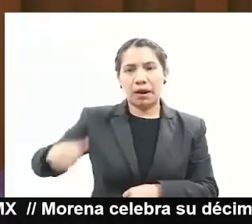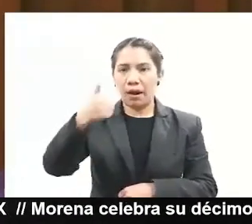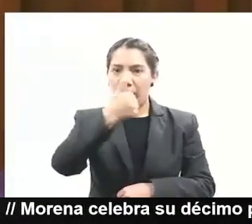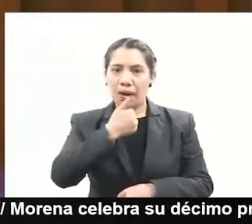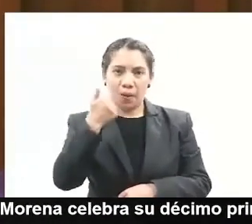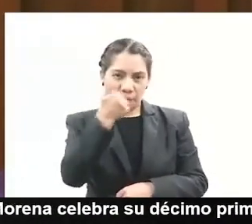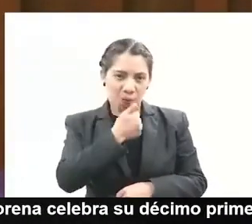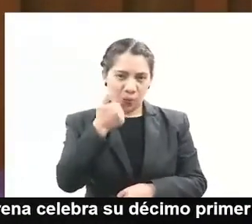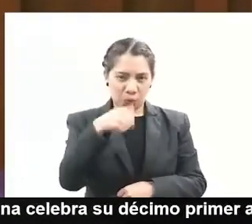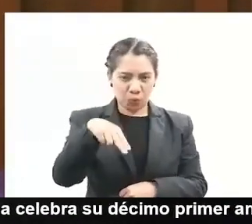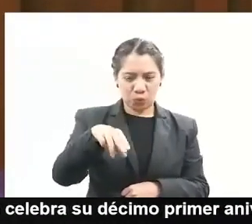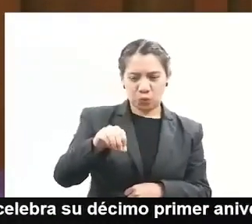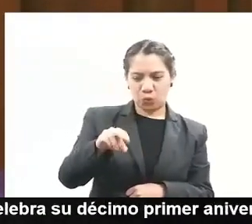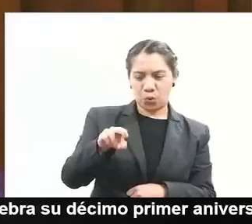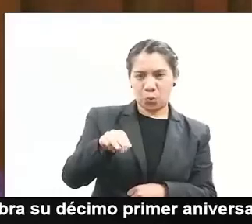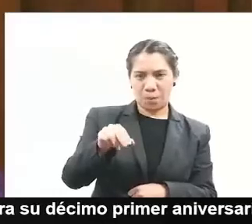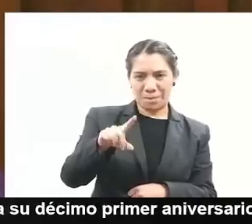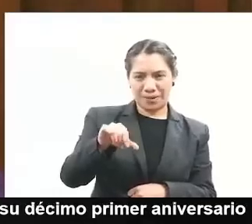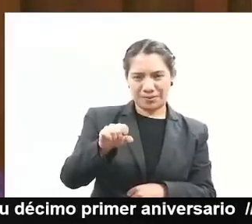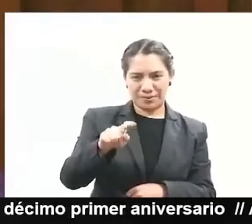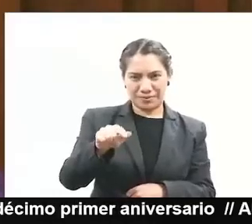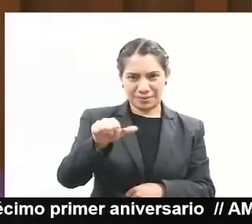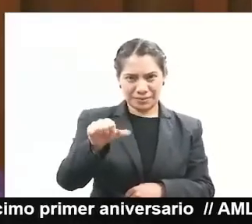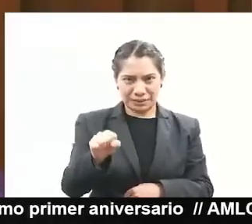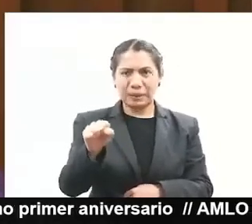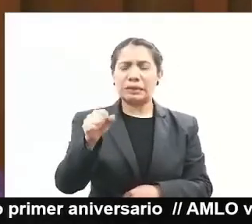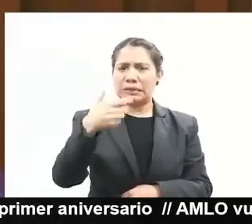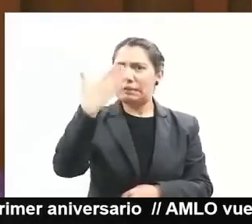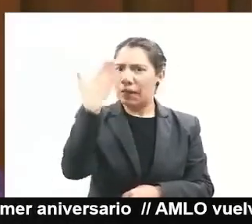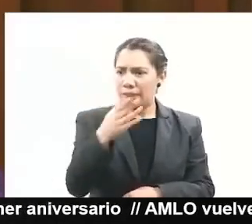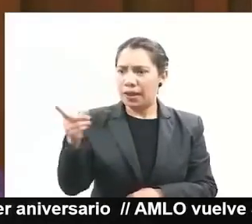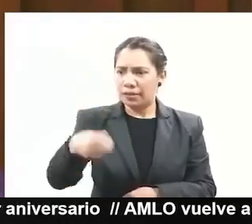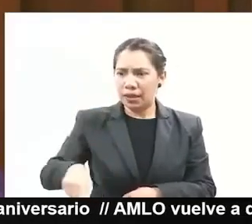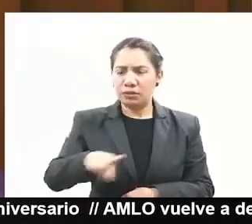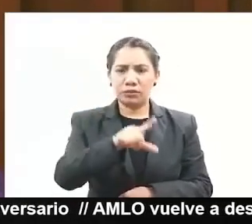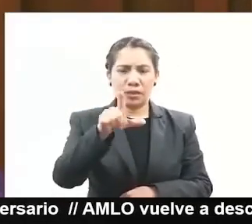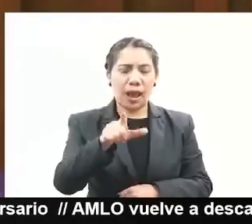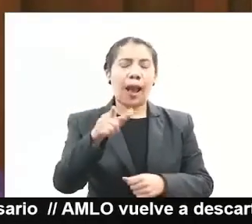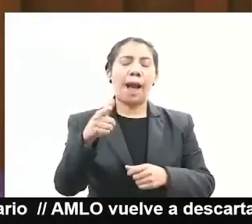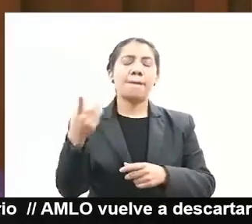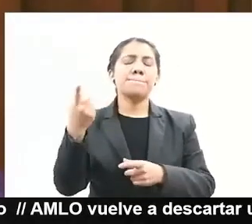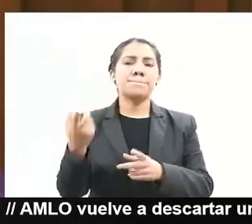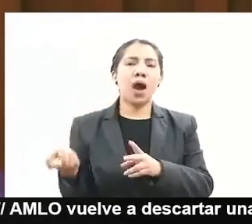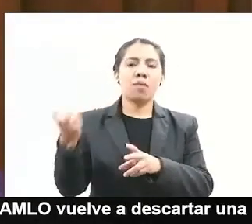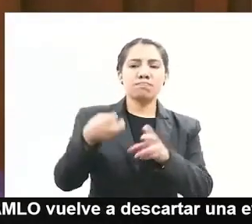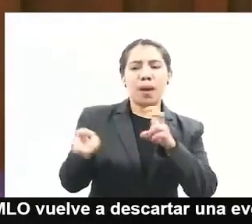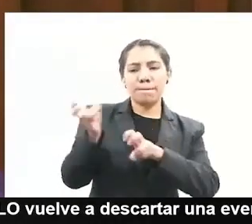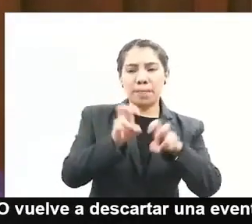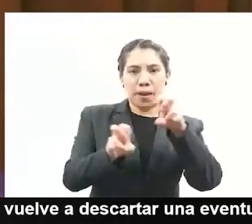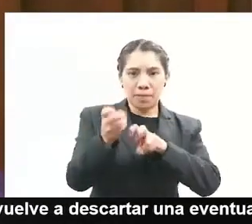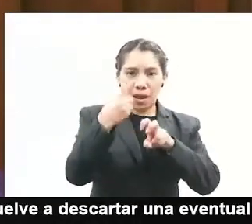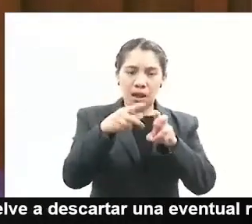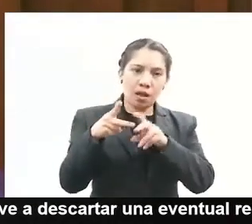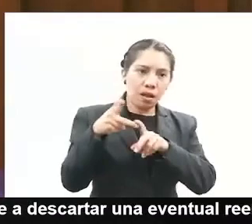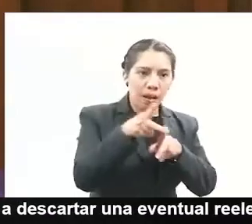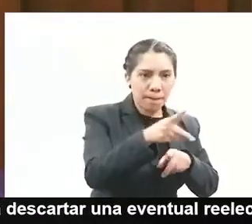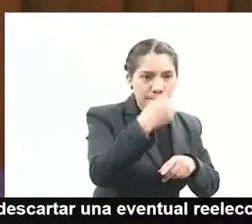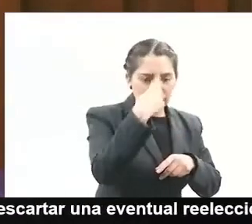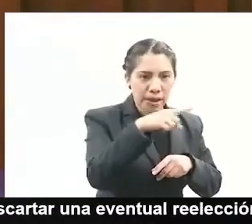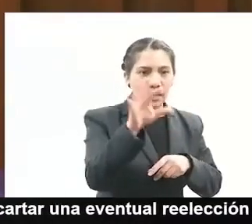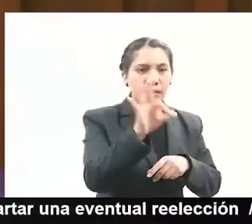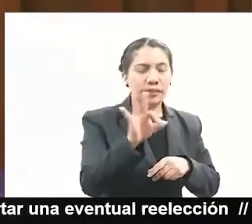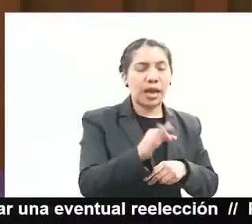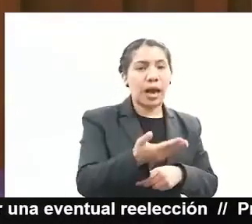discutió al principio si los jóvenes iban a boicotear un acto político de la presidenta del DIF, si